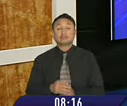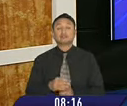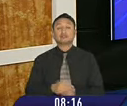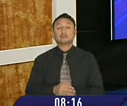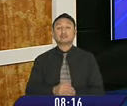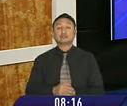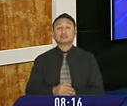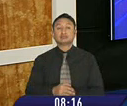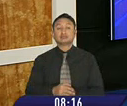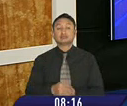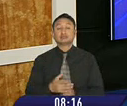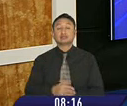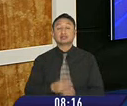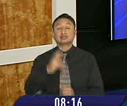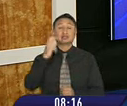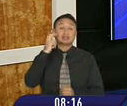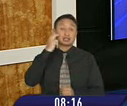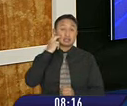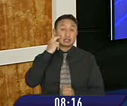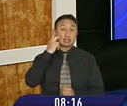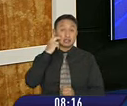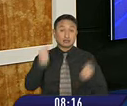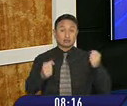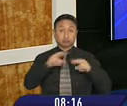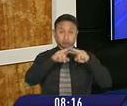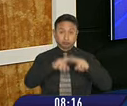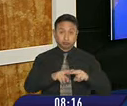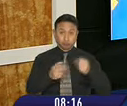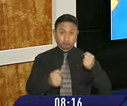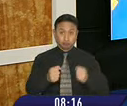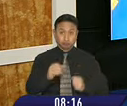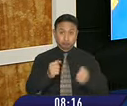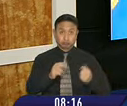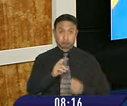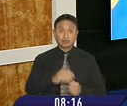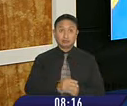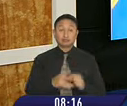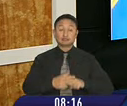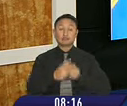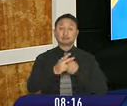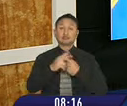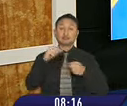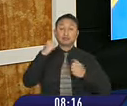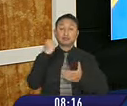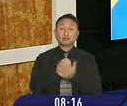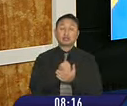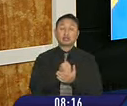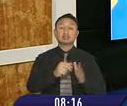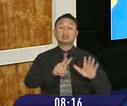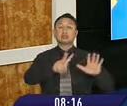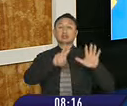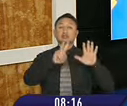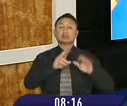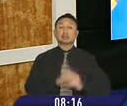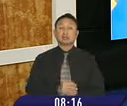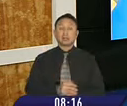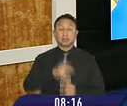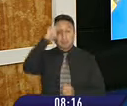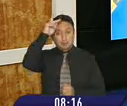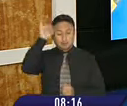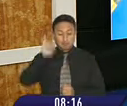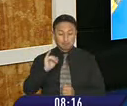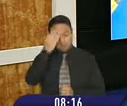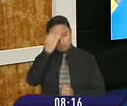San Isidro. Esto es en el Inca. Priscila Cadena tiene informe de este inicio del proceso de placa número 7. Priscila, buenos